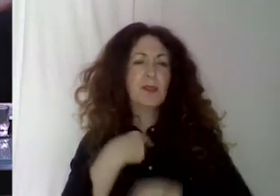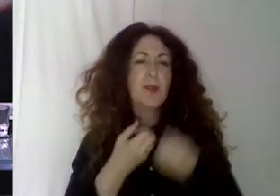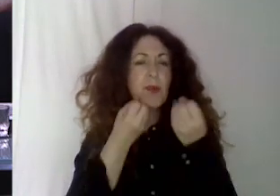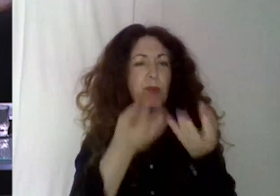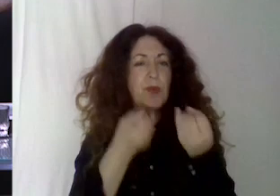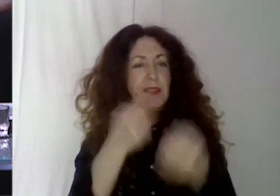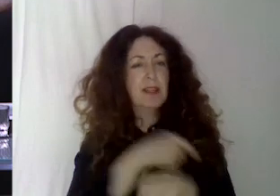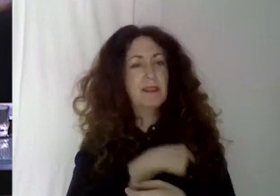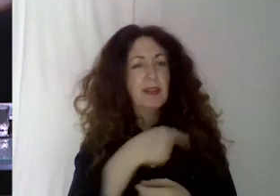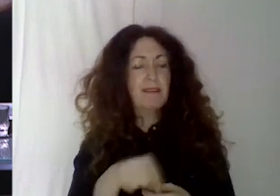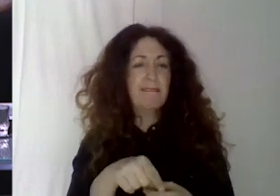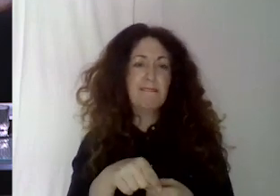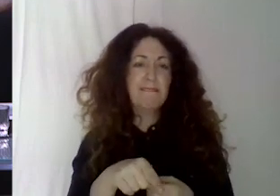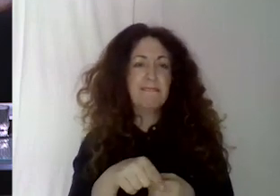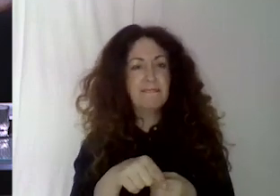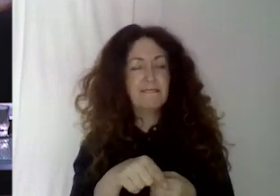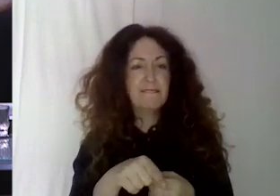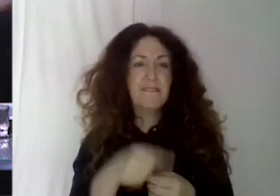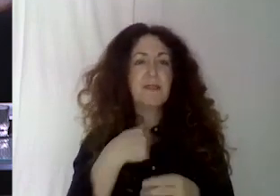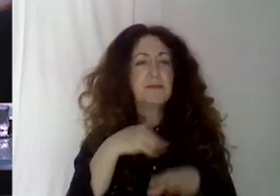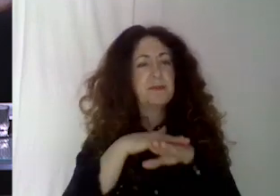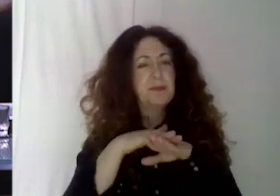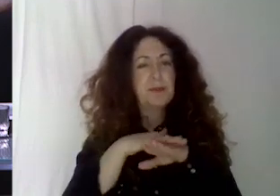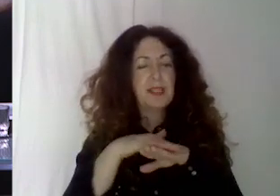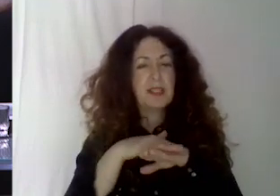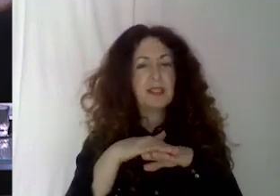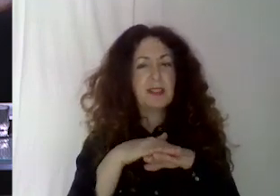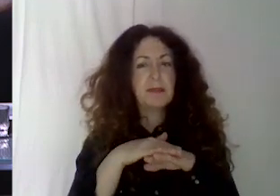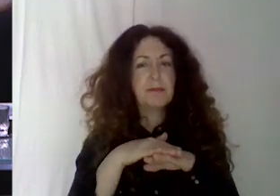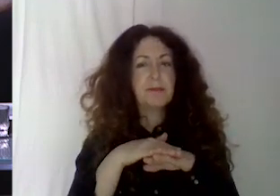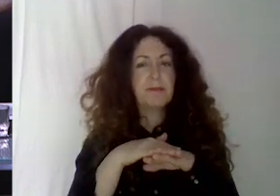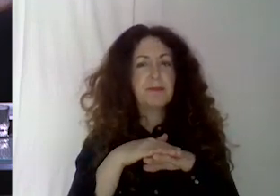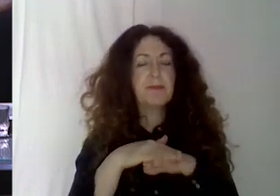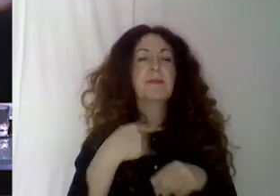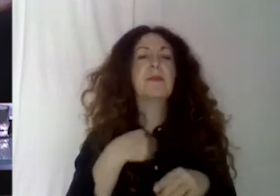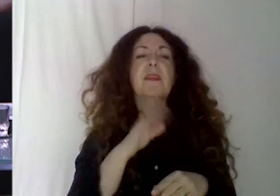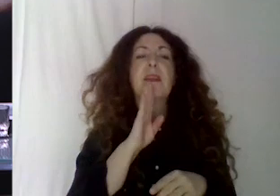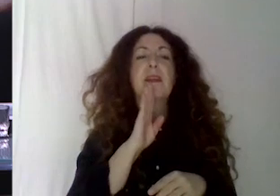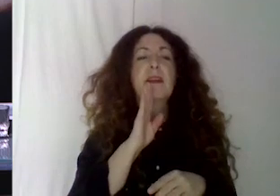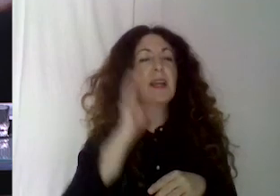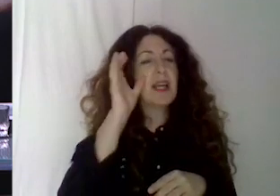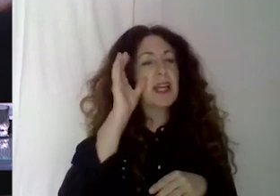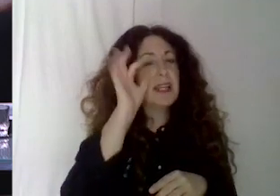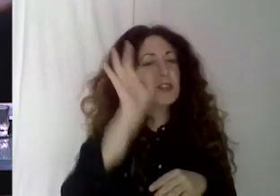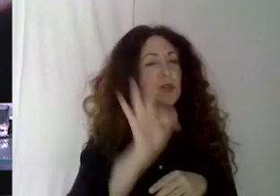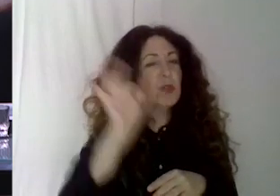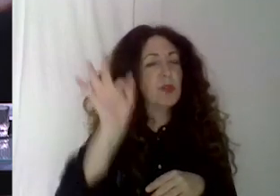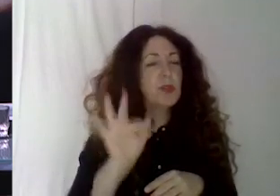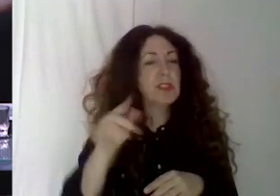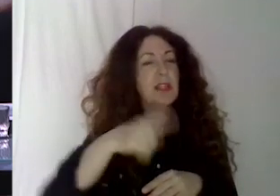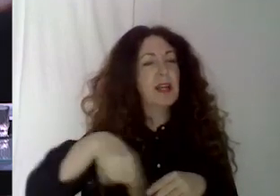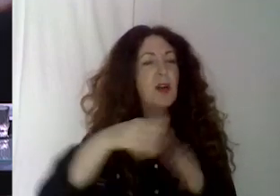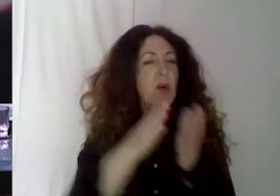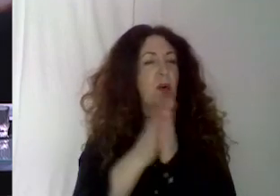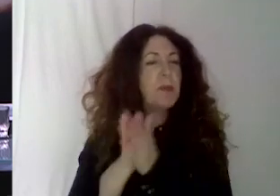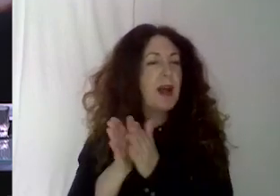Escuchando a mis compañeros y colegas y, bueno, y a Javier. Y no sé, cada vez voy teniendo más la sensación de